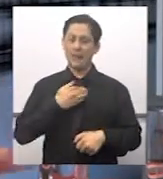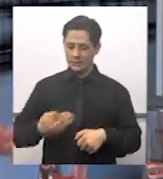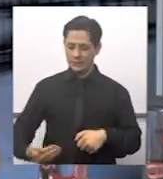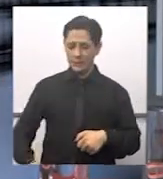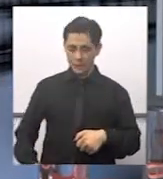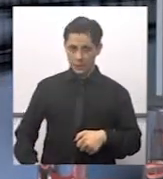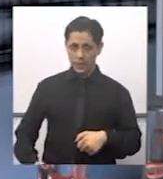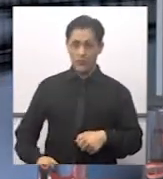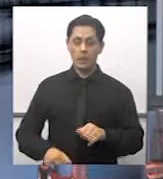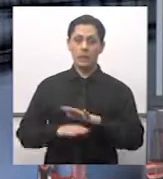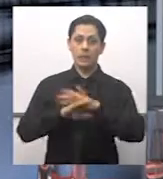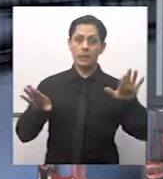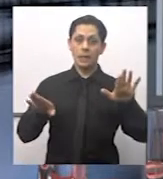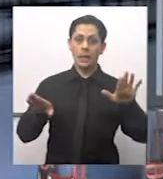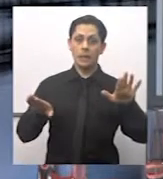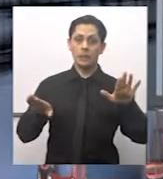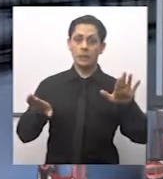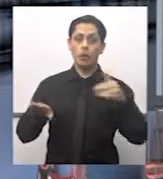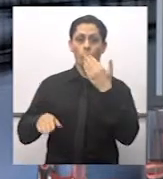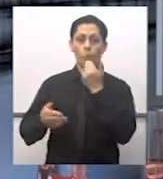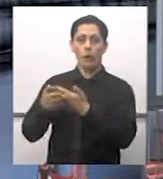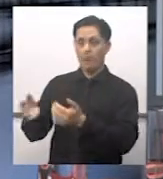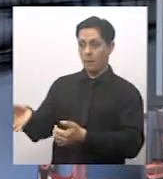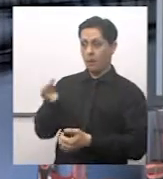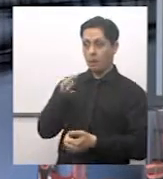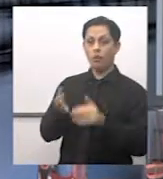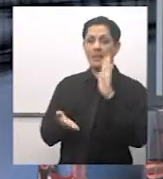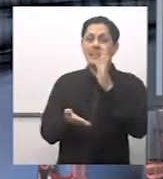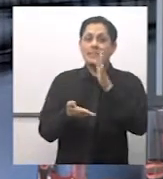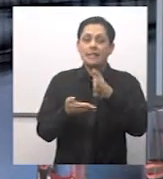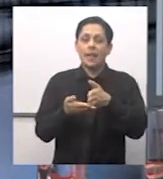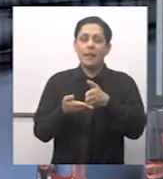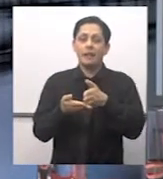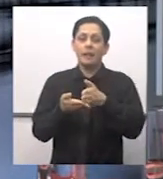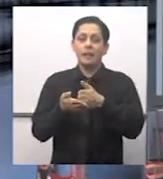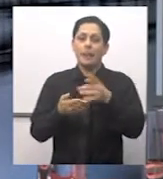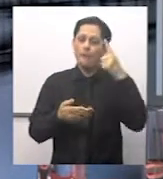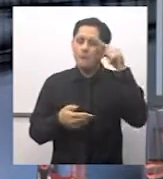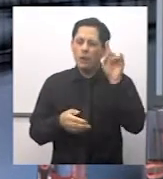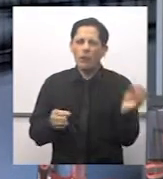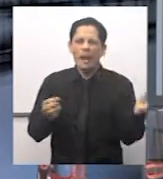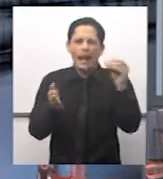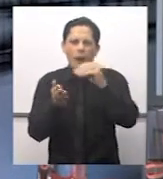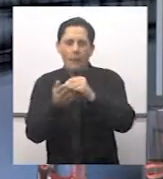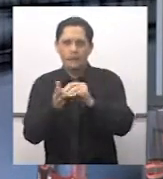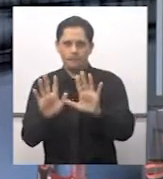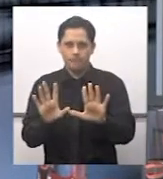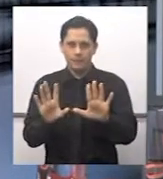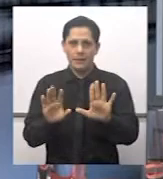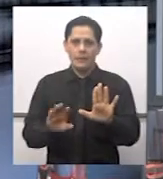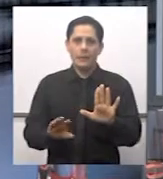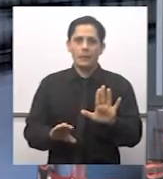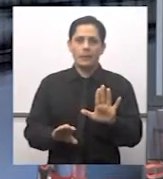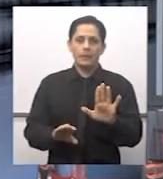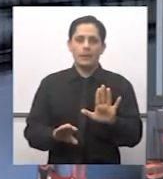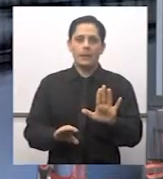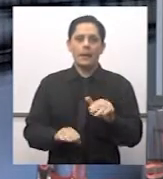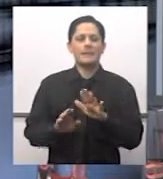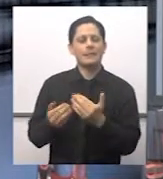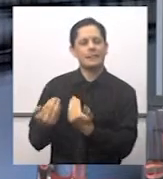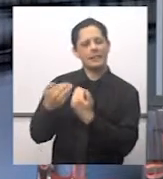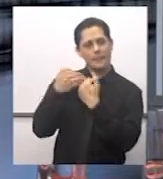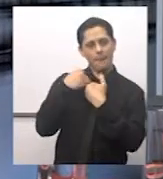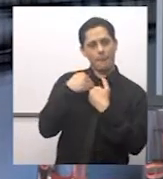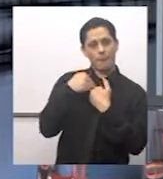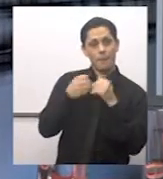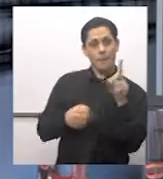Así que tengo esa tranquilidad. Pero quiero agregarle algo más. He sentido un apoyo, primero del presidente permanentemente, de los ministros de